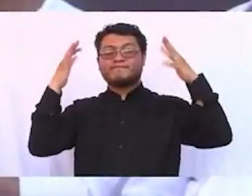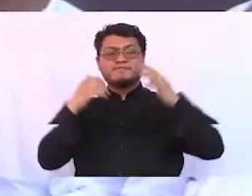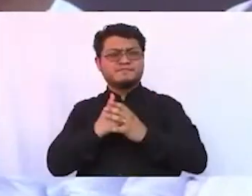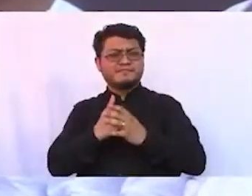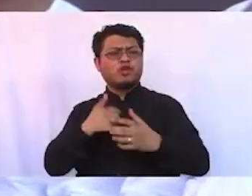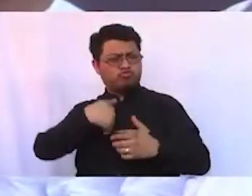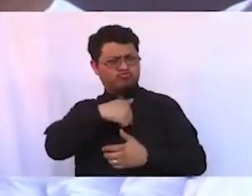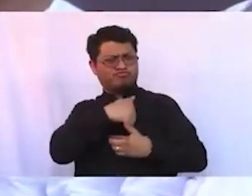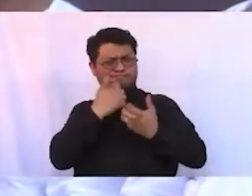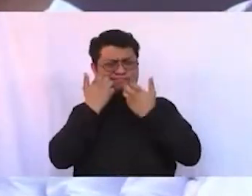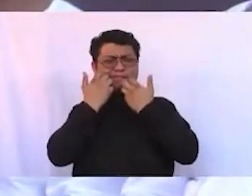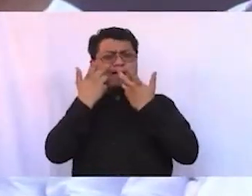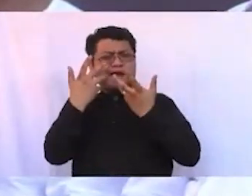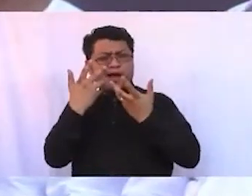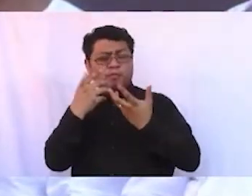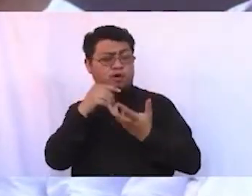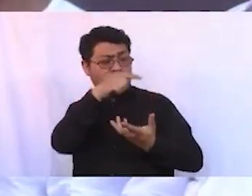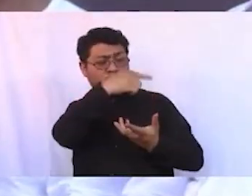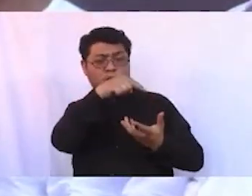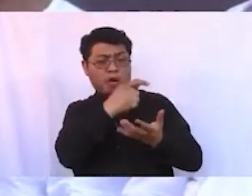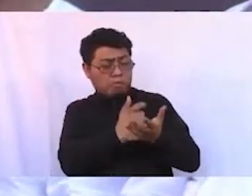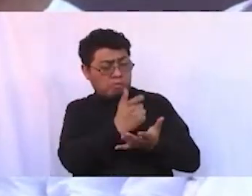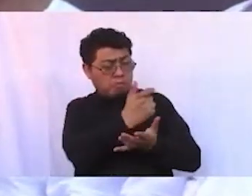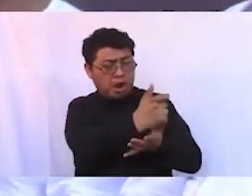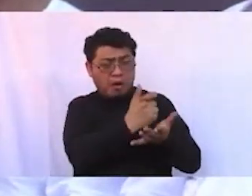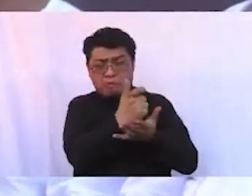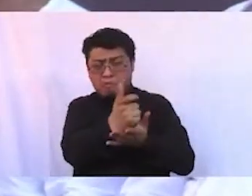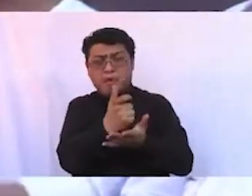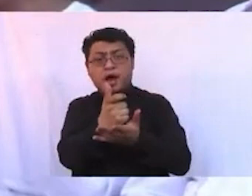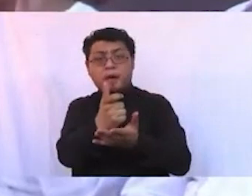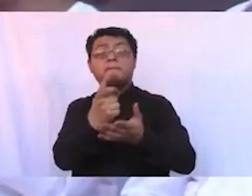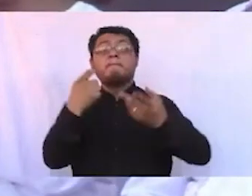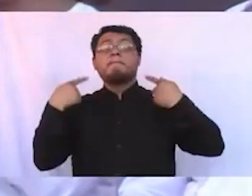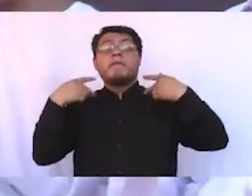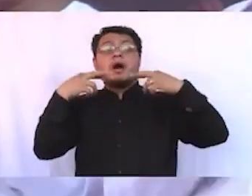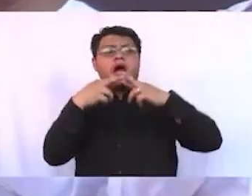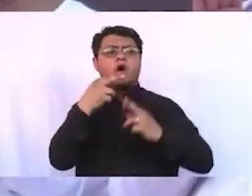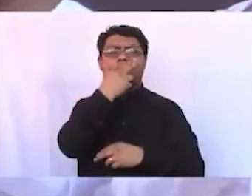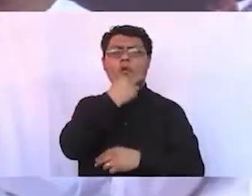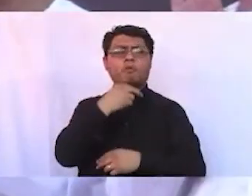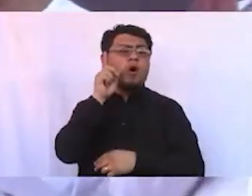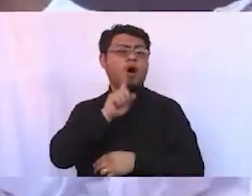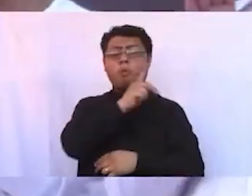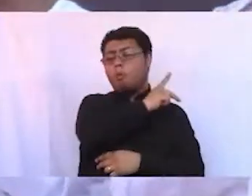queremos también regresarle su salario a los maestros y a las maestras de